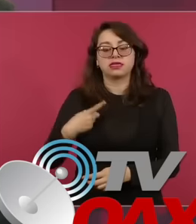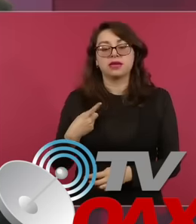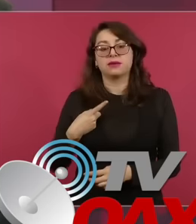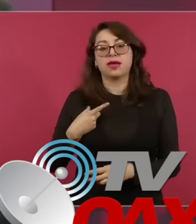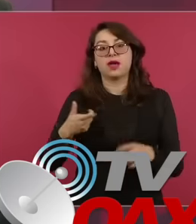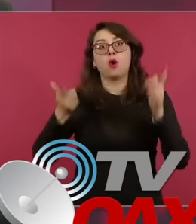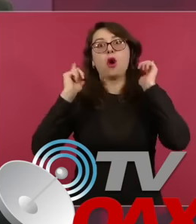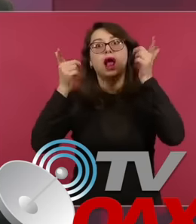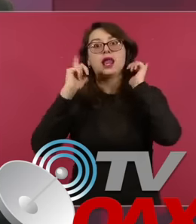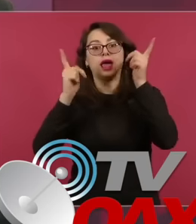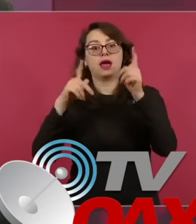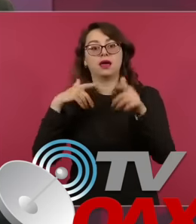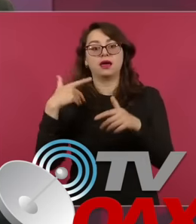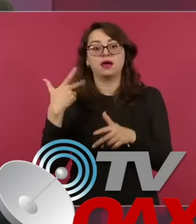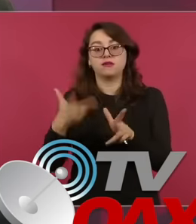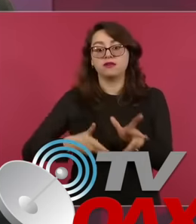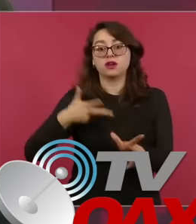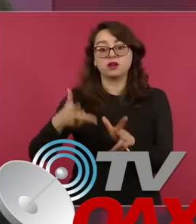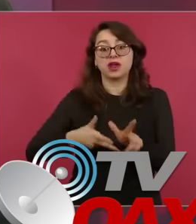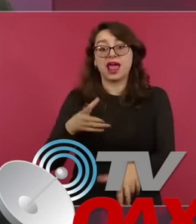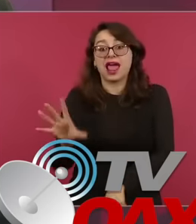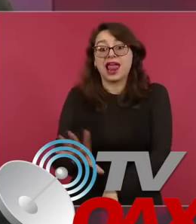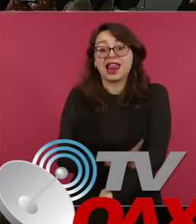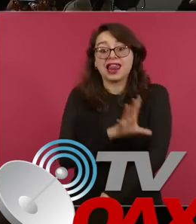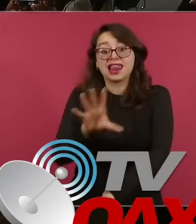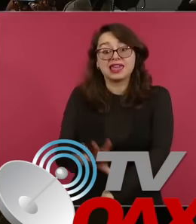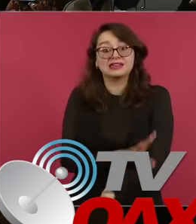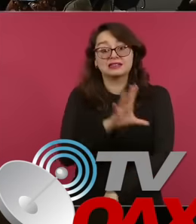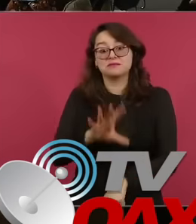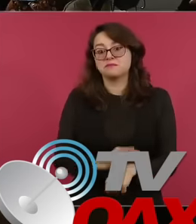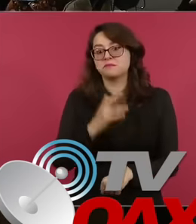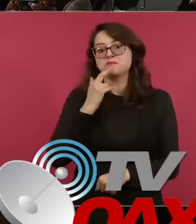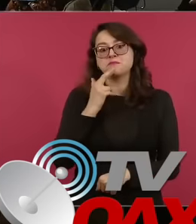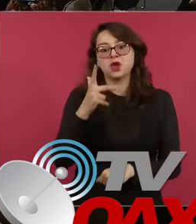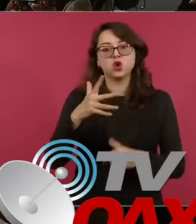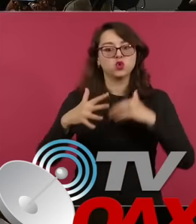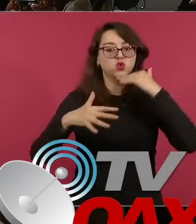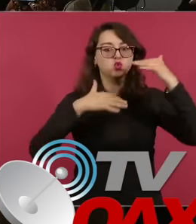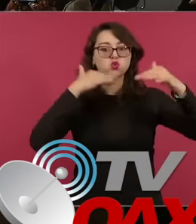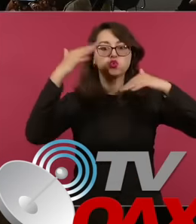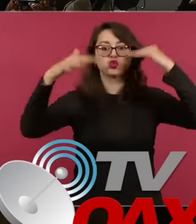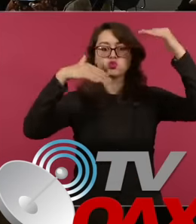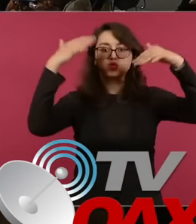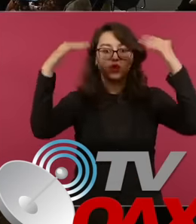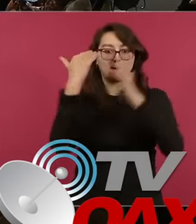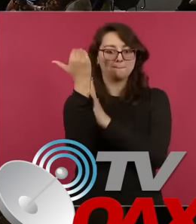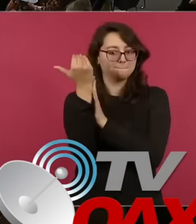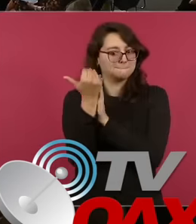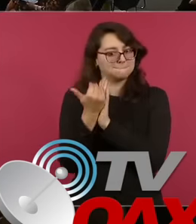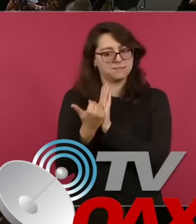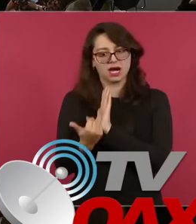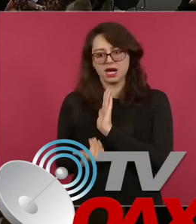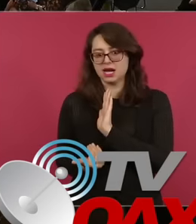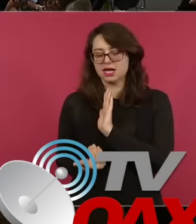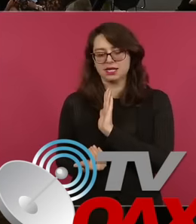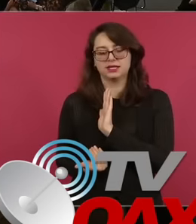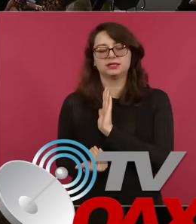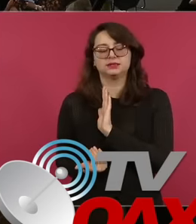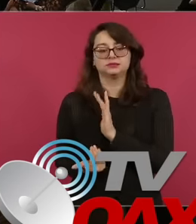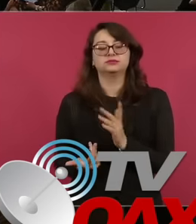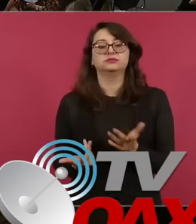eléctrico para no contaminar. Se ahorraría muchísimo